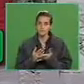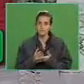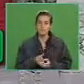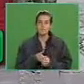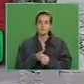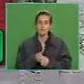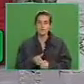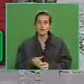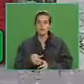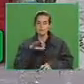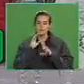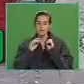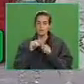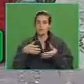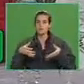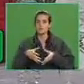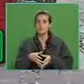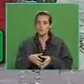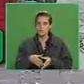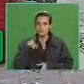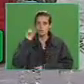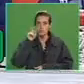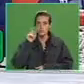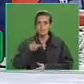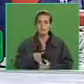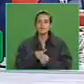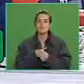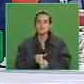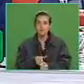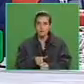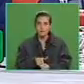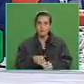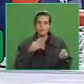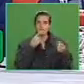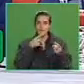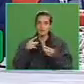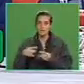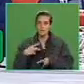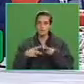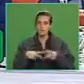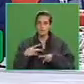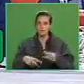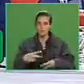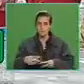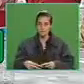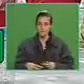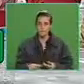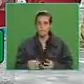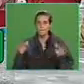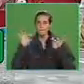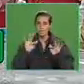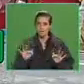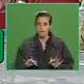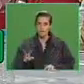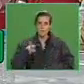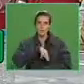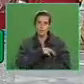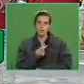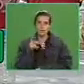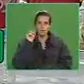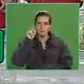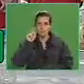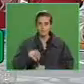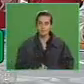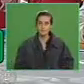a la autoformación, a la formación colectiva, a la formación dirigida, a los distintos procesos y formas, métodos y pedagogías de